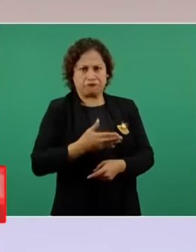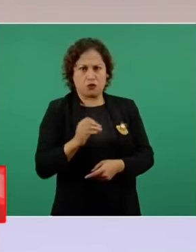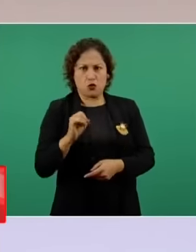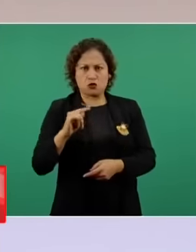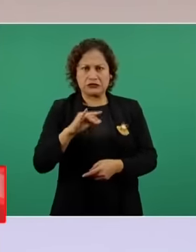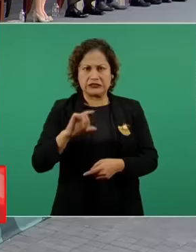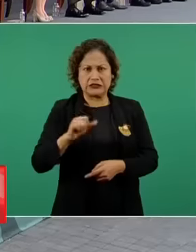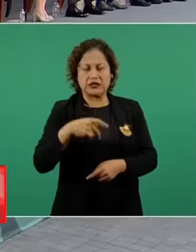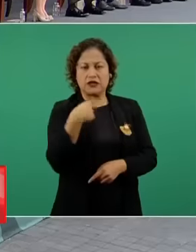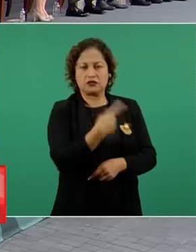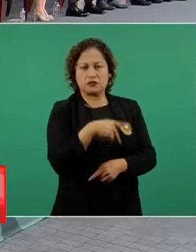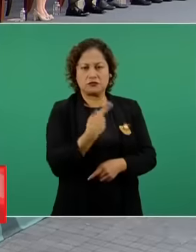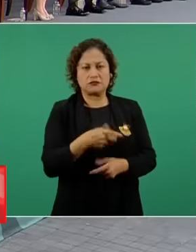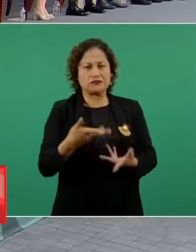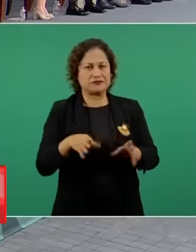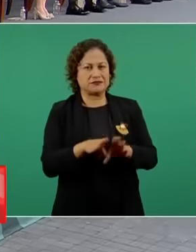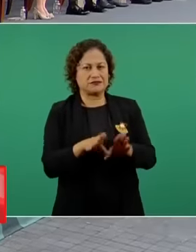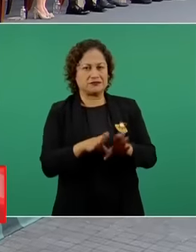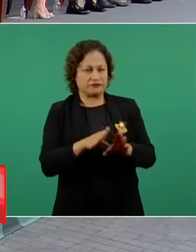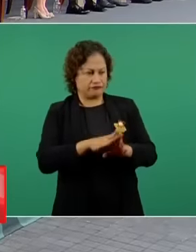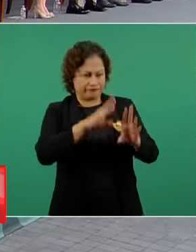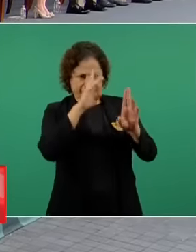excelentísimo pícaro,